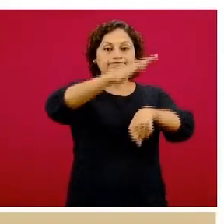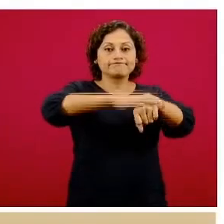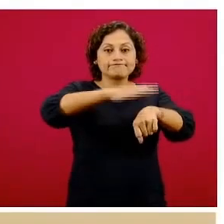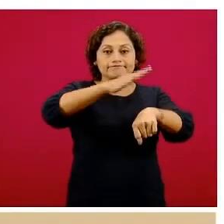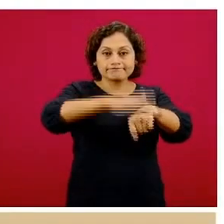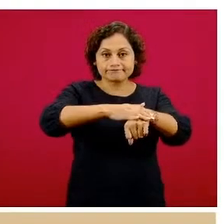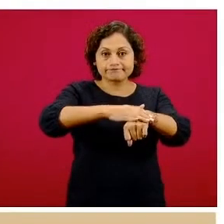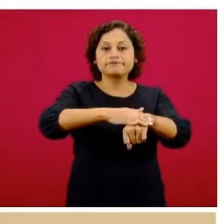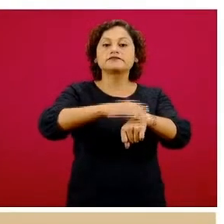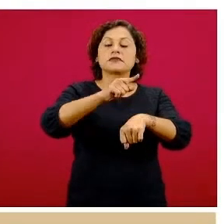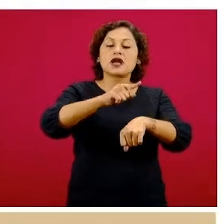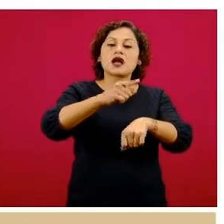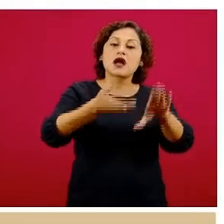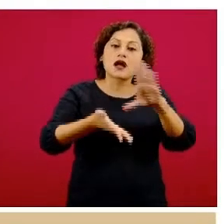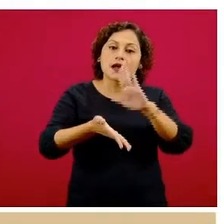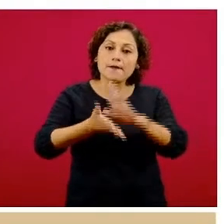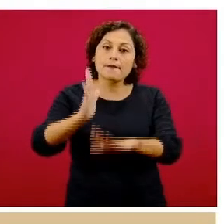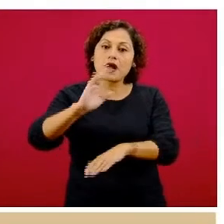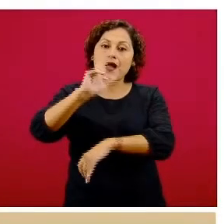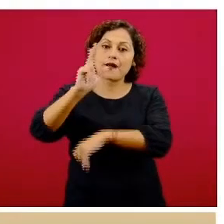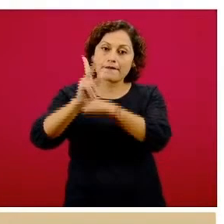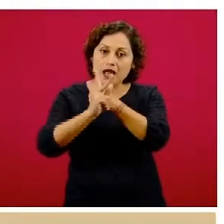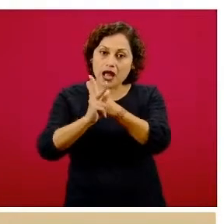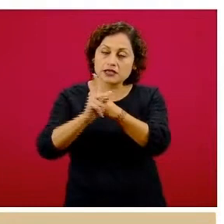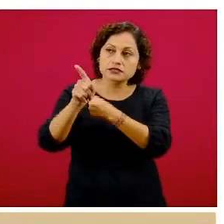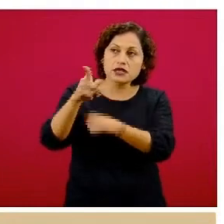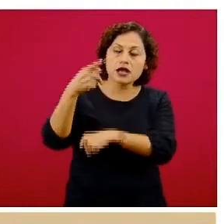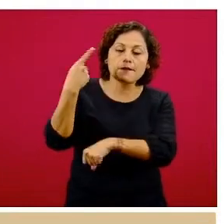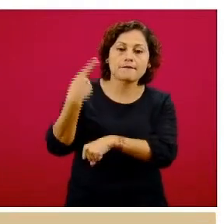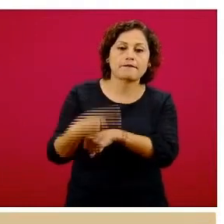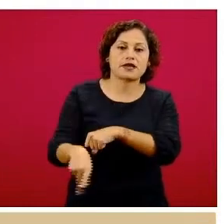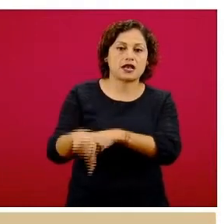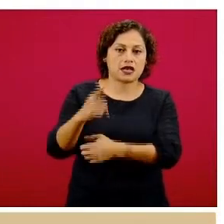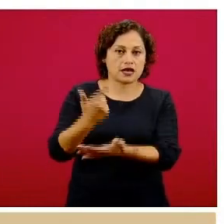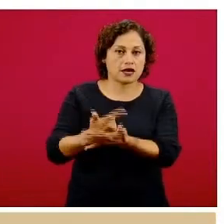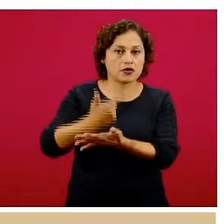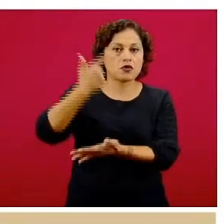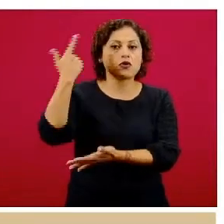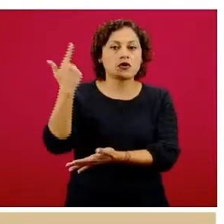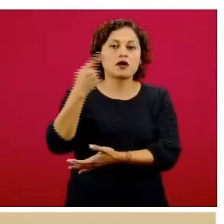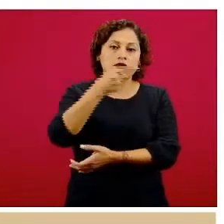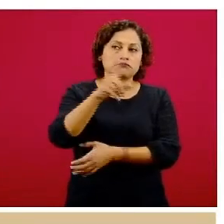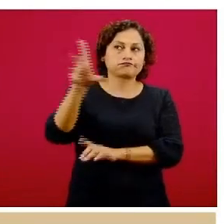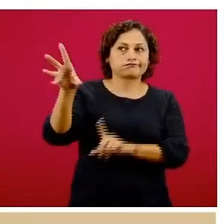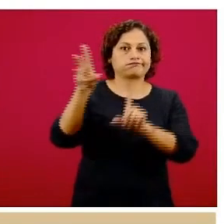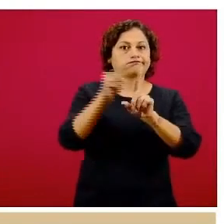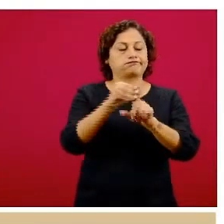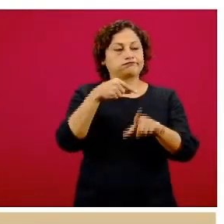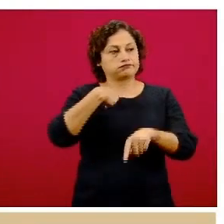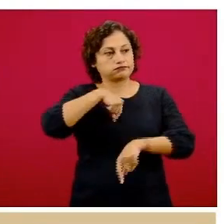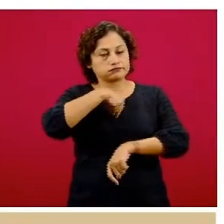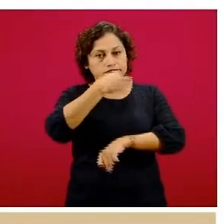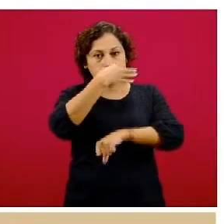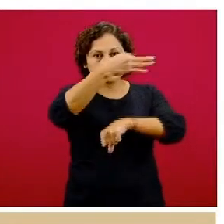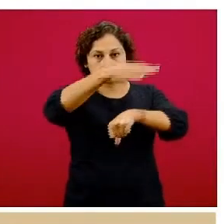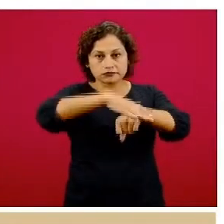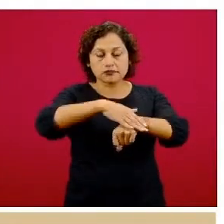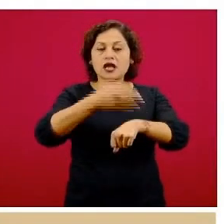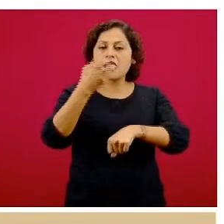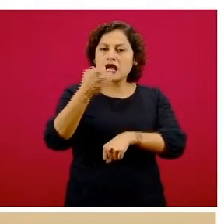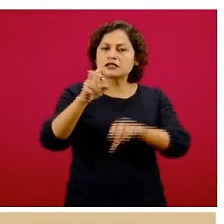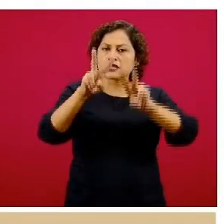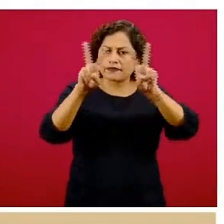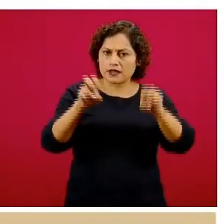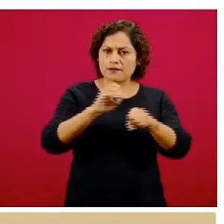que proceden o viajan hacia un lugar con riesgo potencial para adquirir un problema de salud. Esto no nada más en el marco de COVID, en